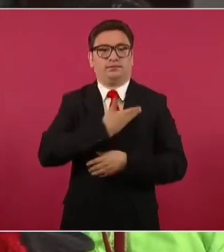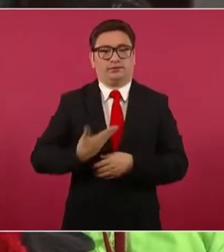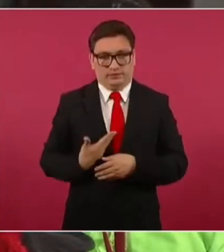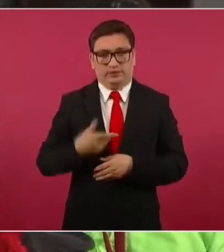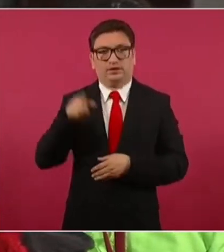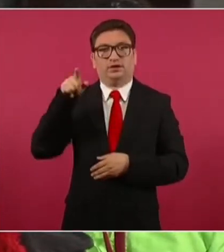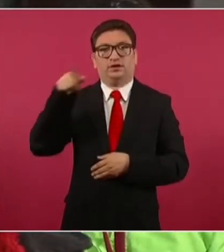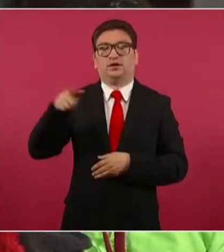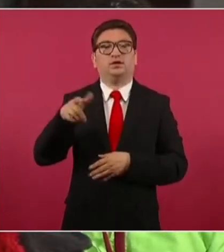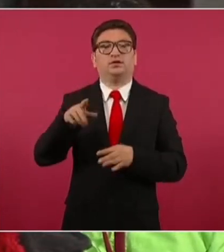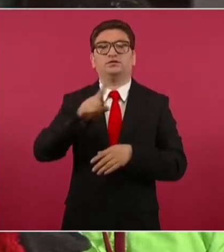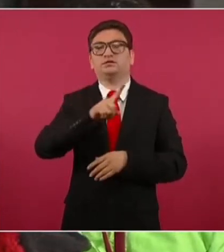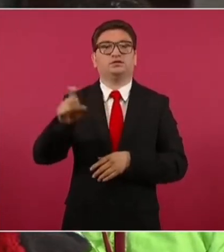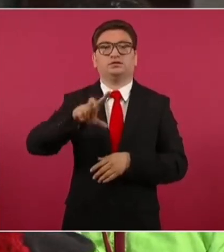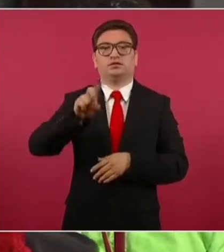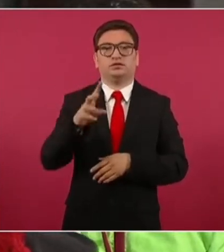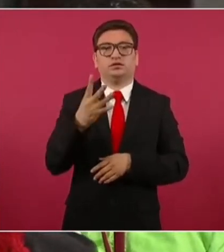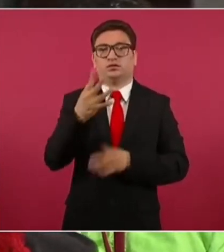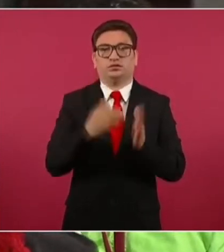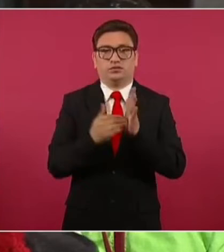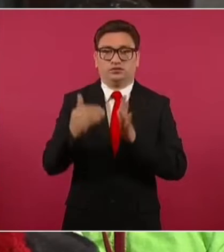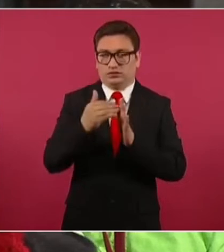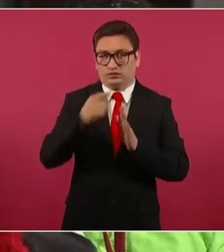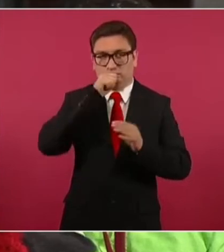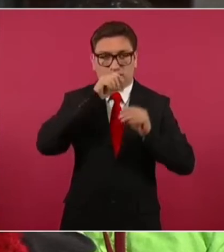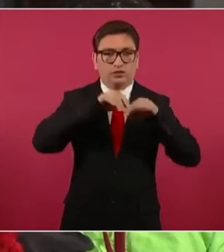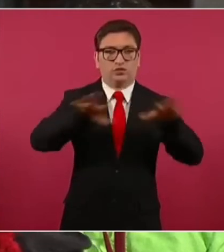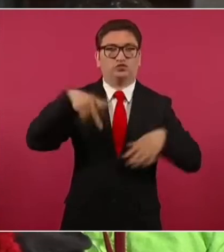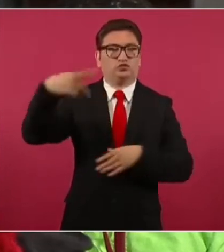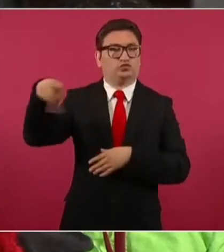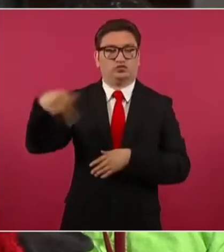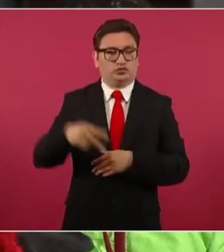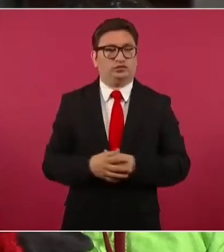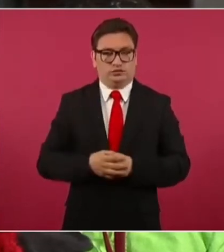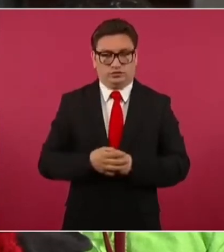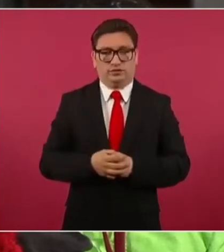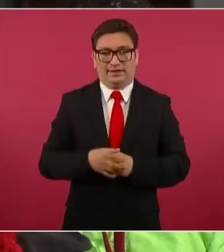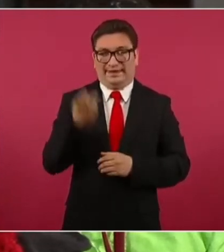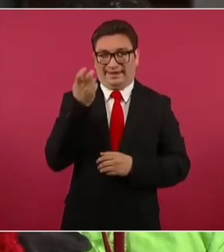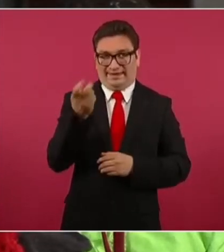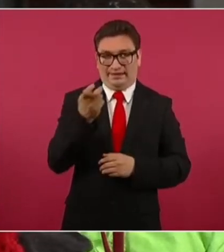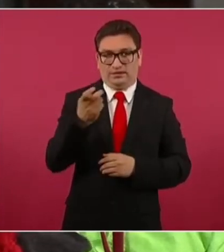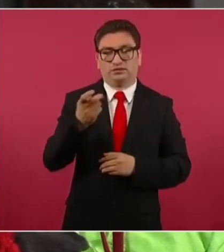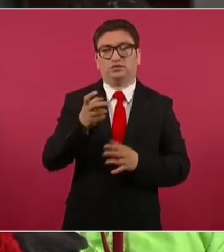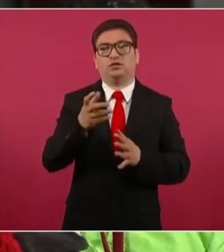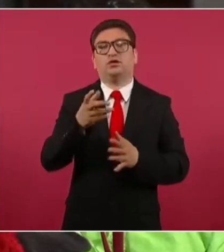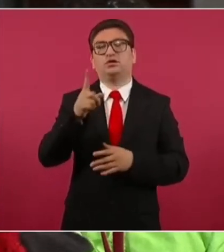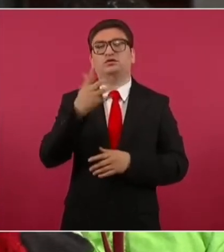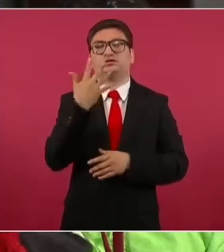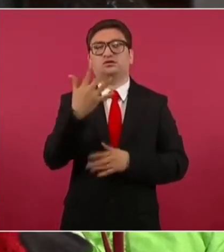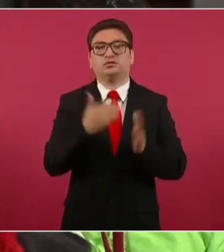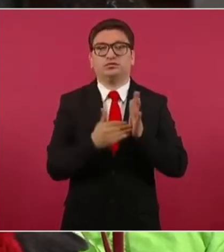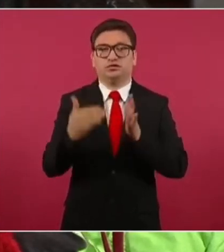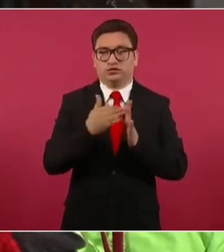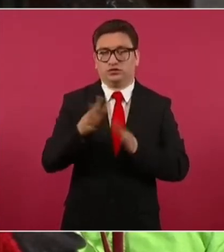ha destinado más de 134 millones de pesos en publicidad propia, y de esta cantidad desembolsó al menos